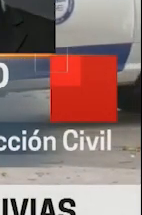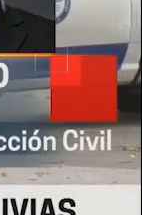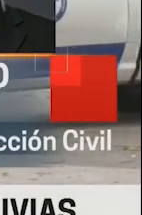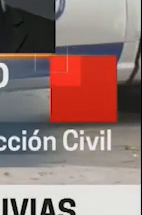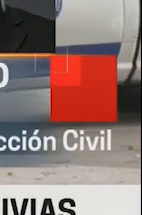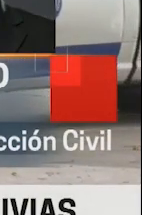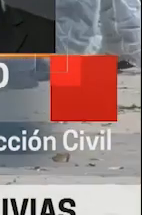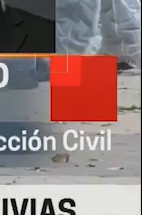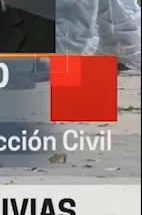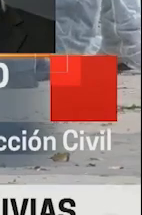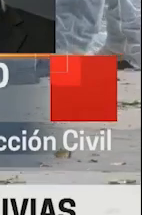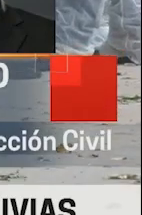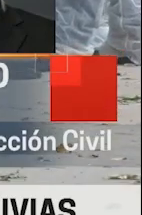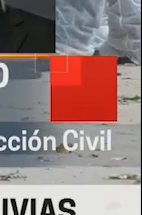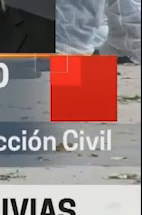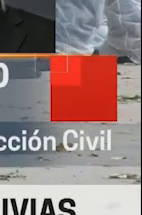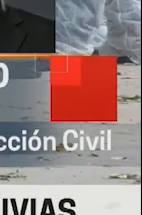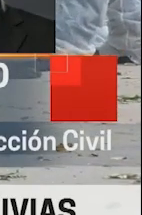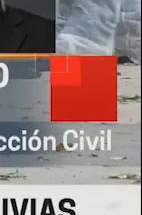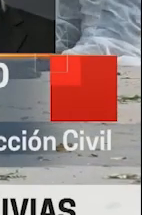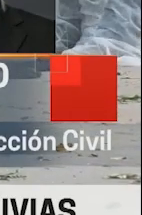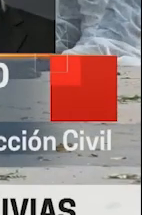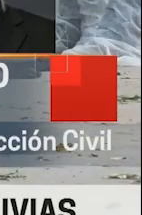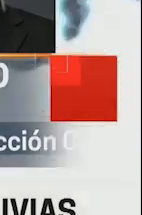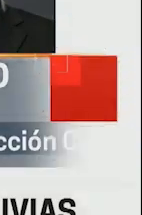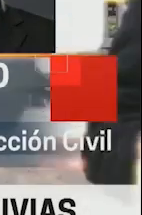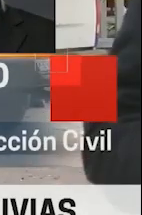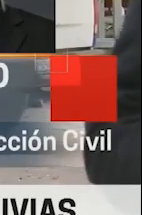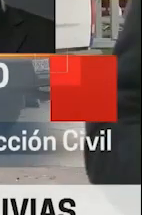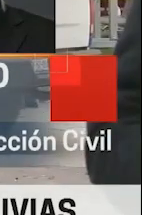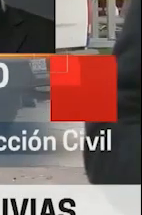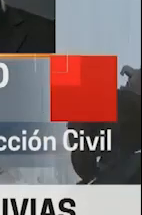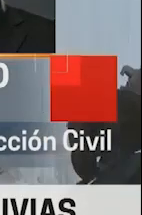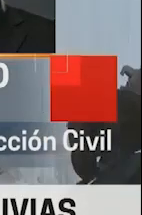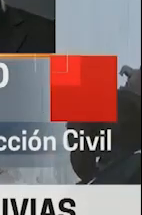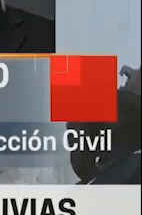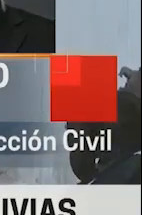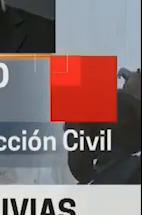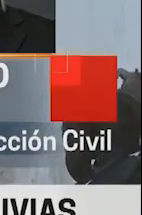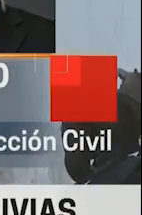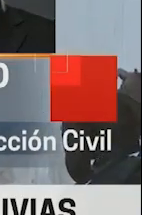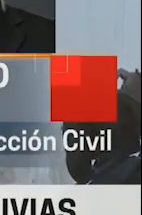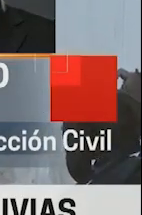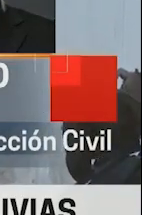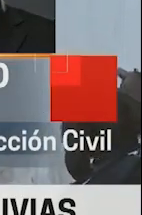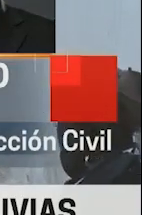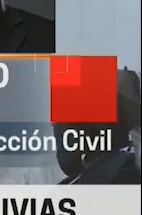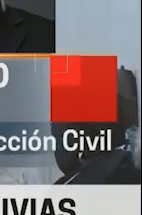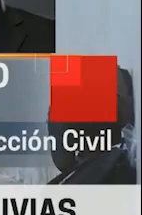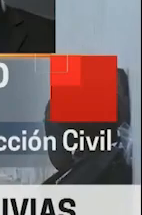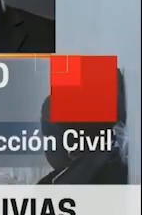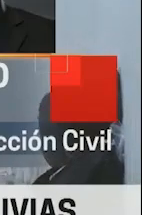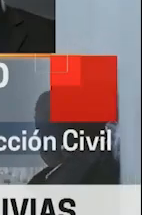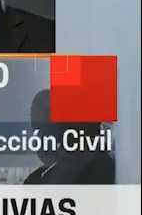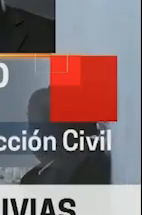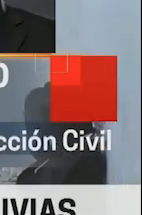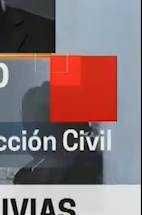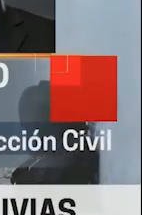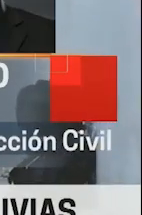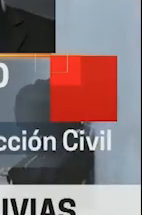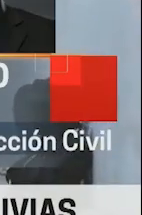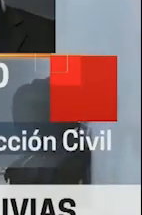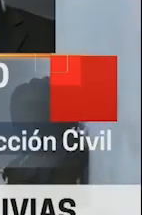y eso complica mucho las cosas porque pues nos ponen en un predicamento, ¿no? Por un lado los queremos ayudar, pero por otro